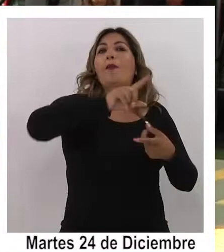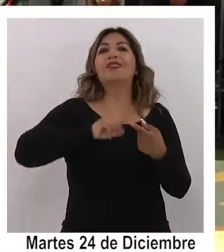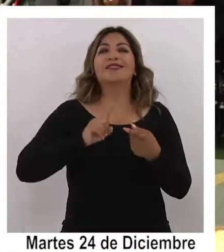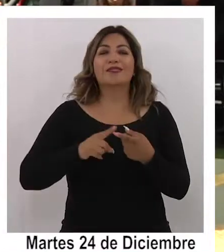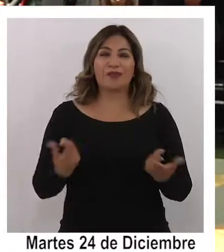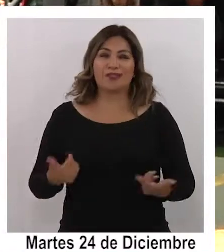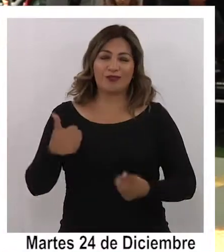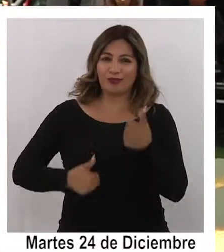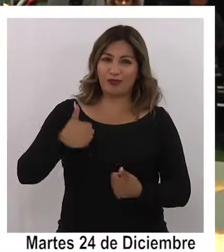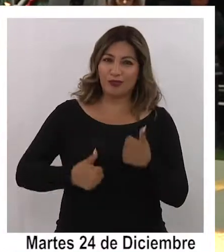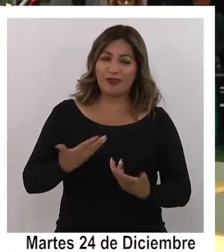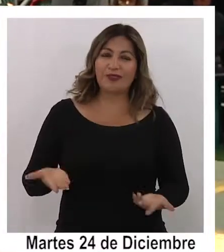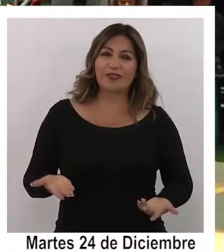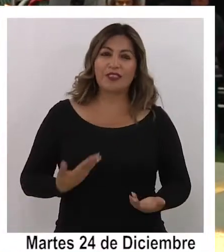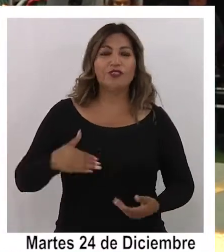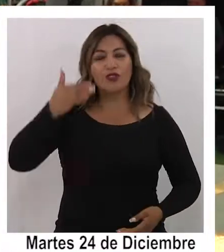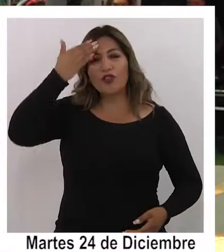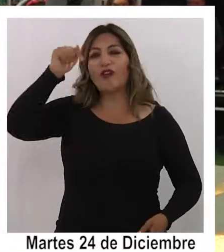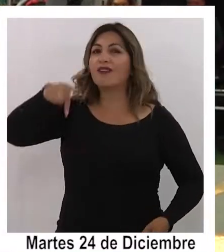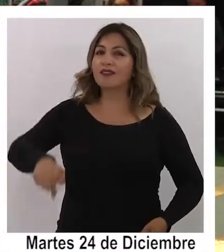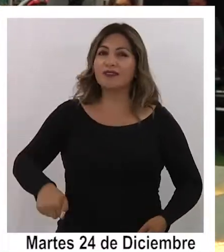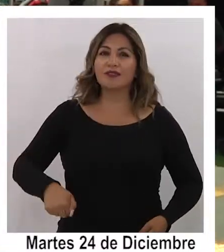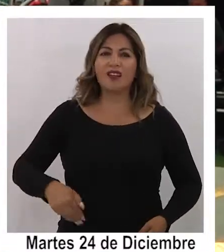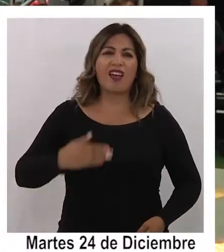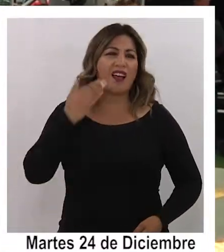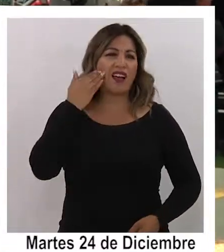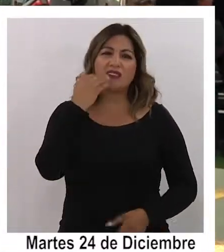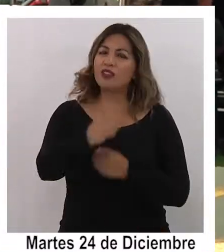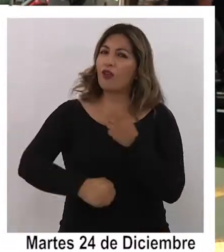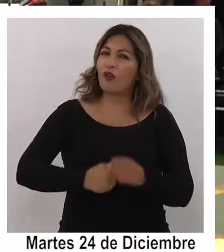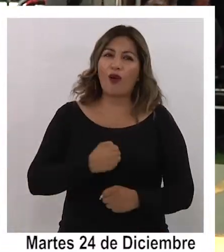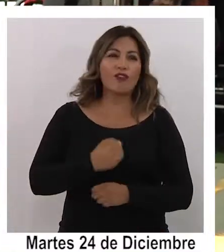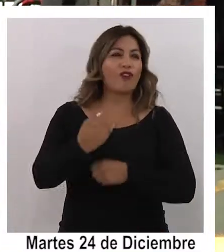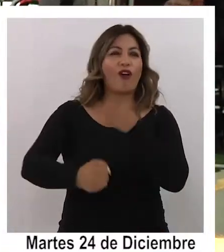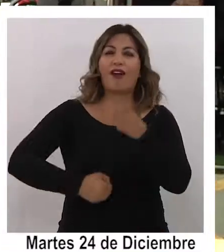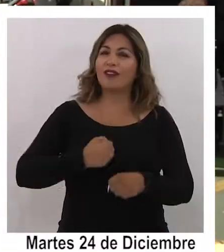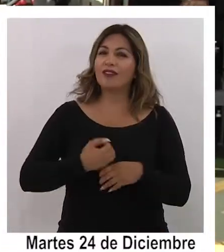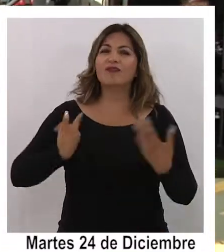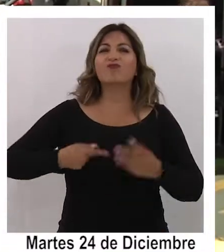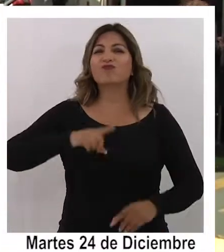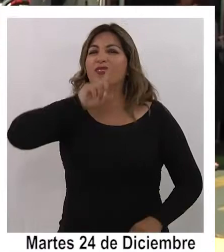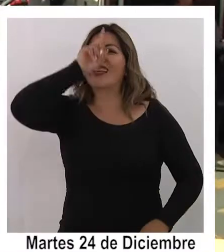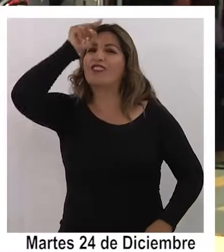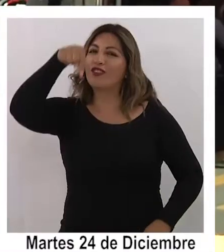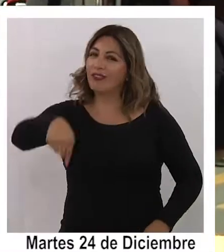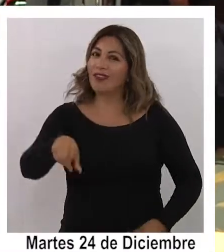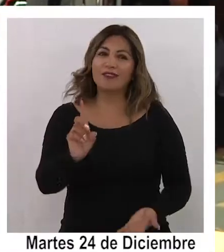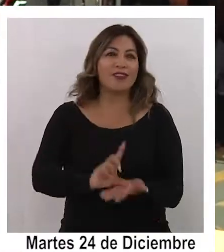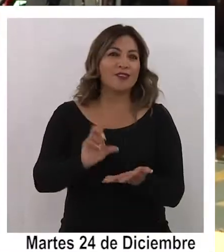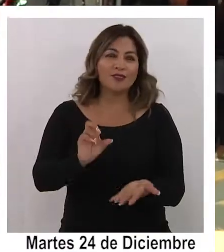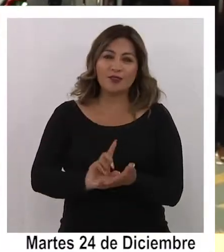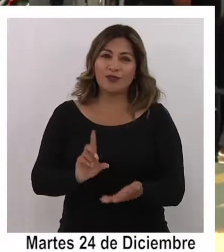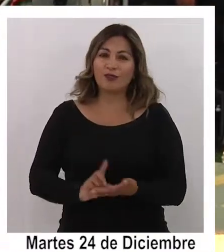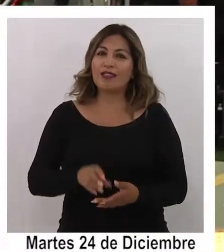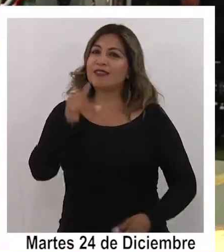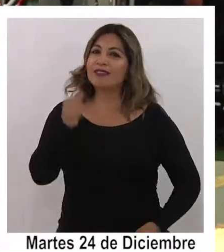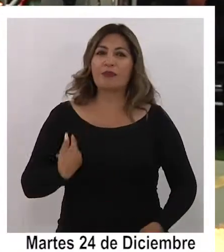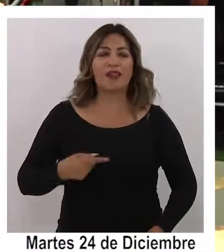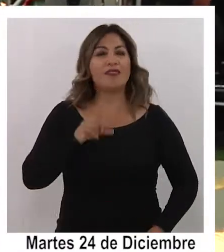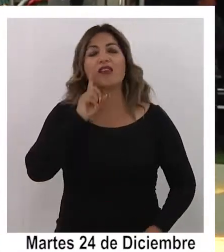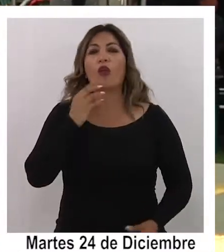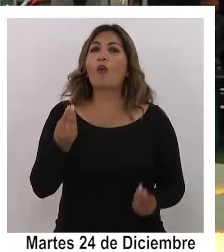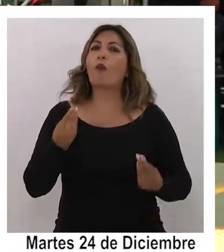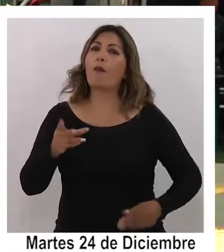para participar. Creo que esto ya casi todos los años lo tienen como tradición de Ferrería Alonso, de